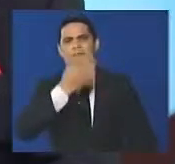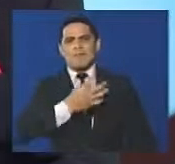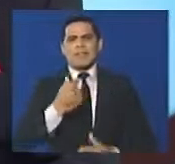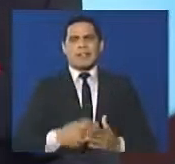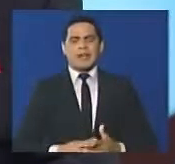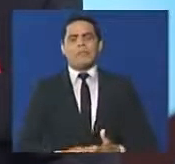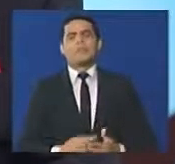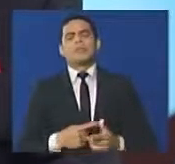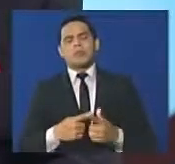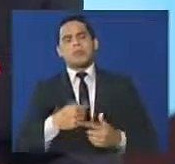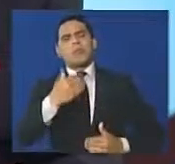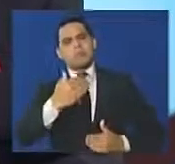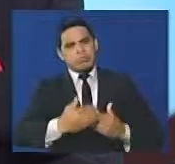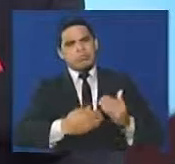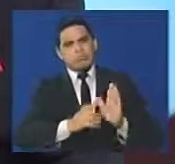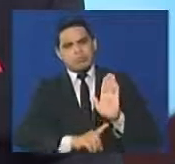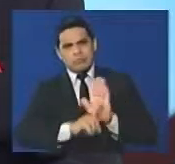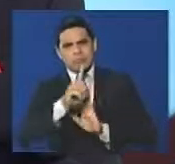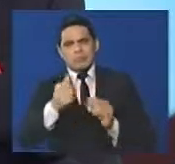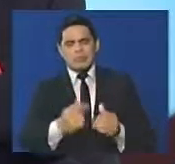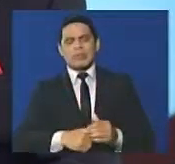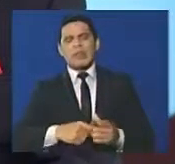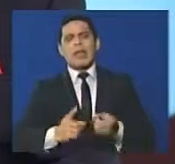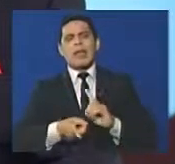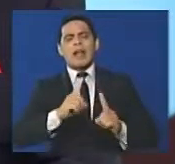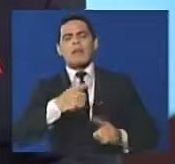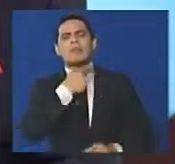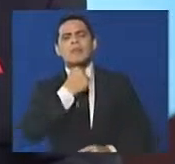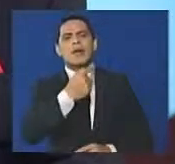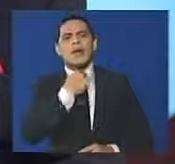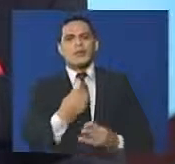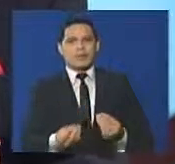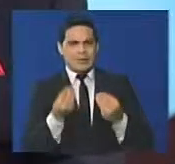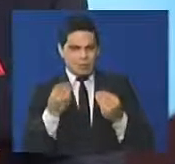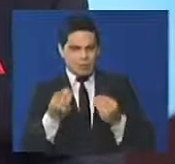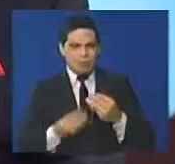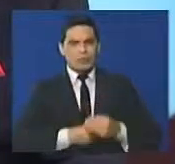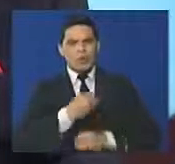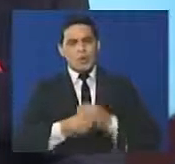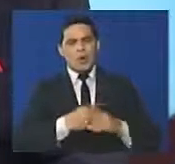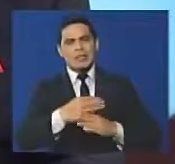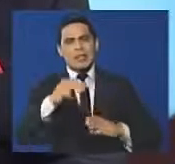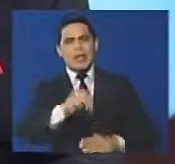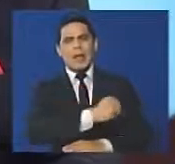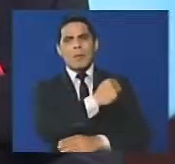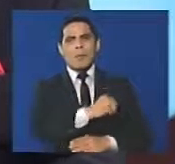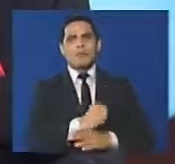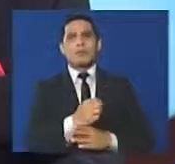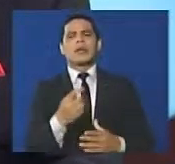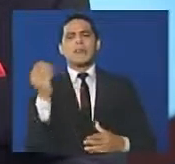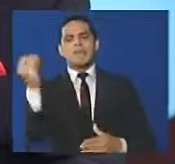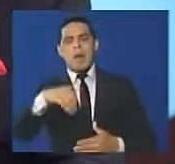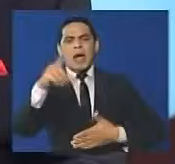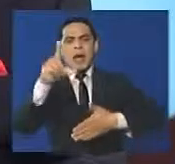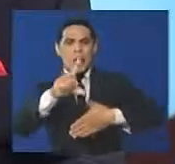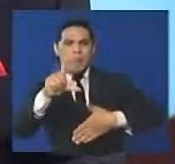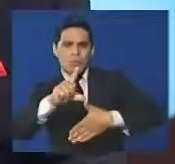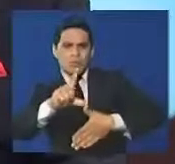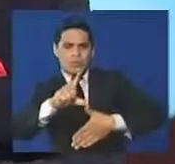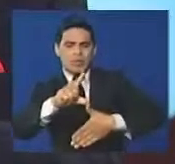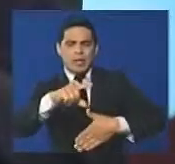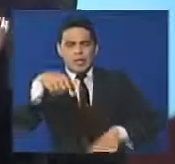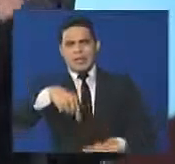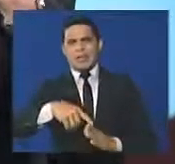de ahí. Y es algo agradable, de verdad, es algo que uno hace la música, y más la música latinoamericana, a